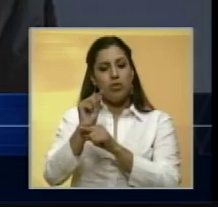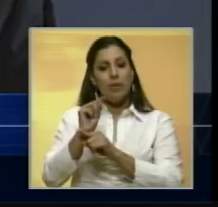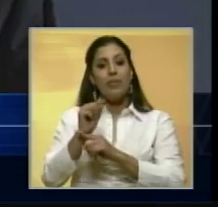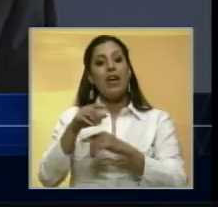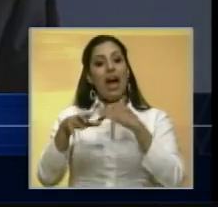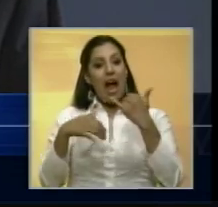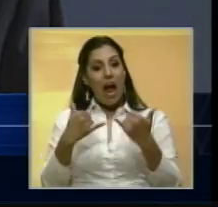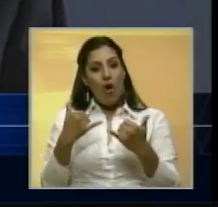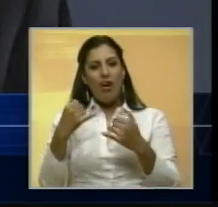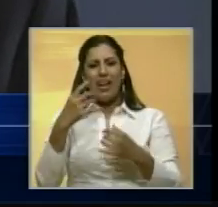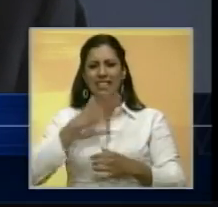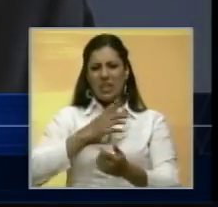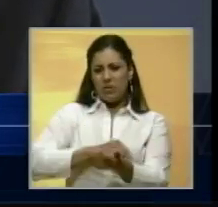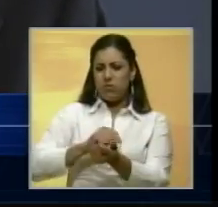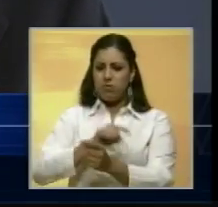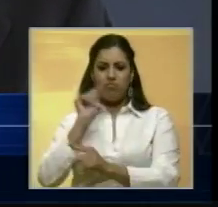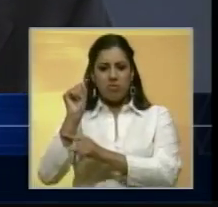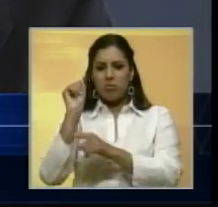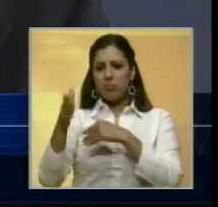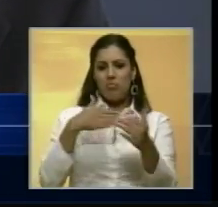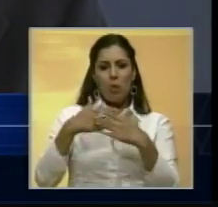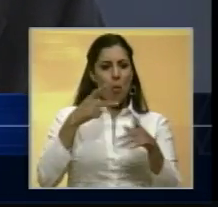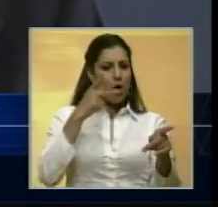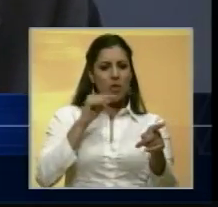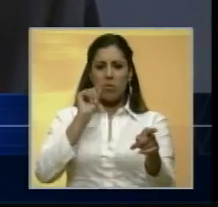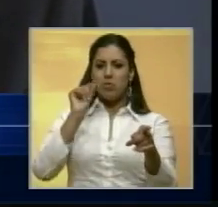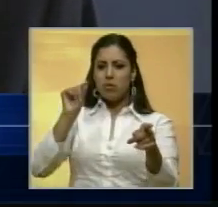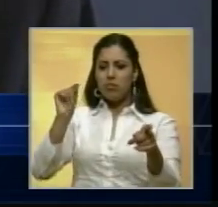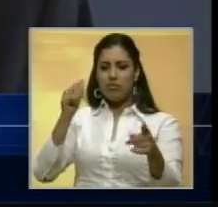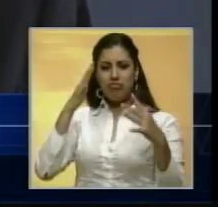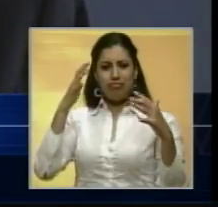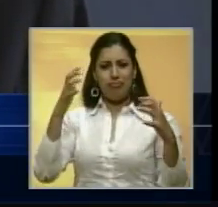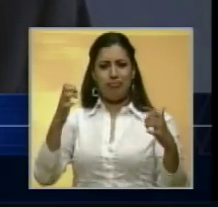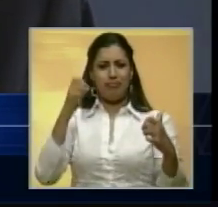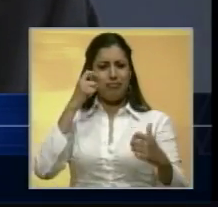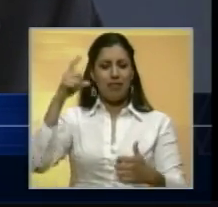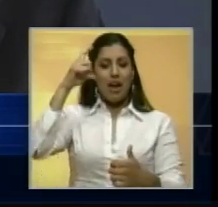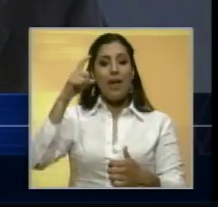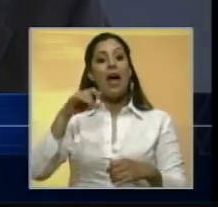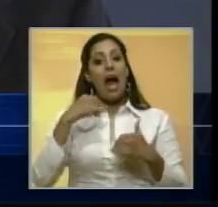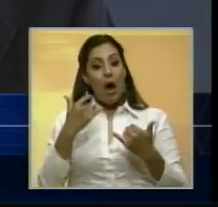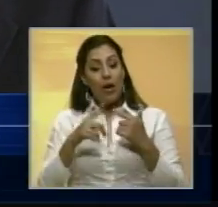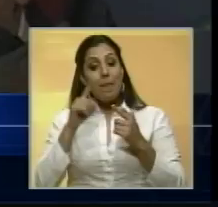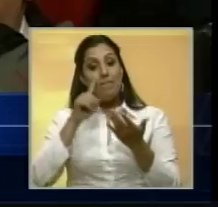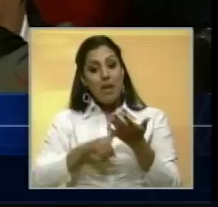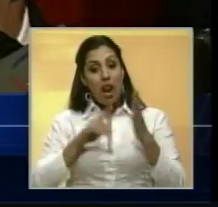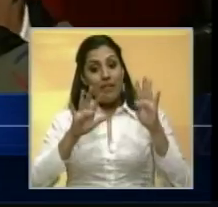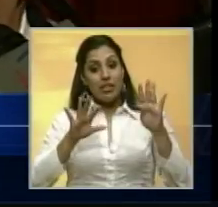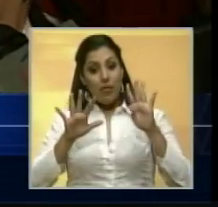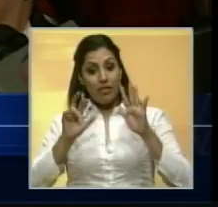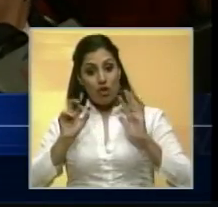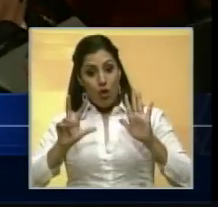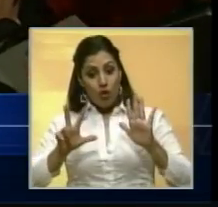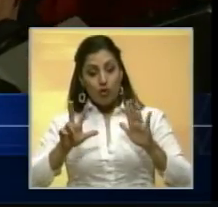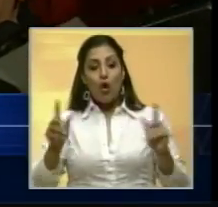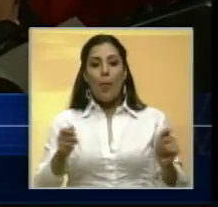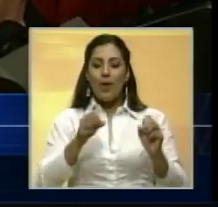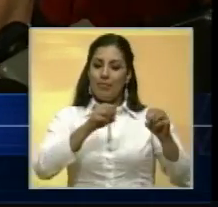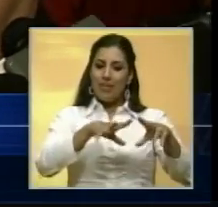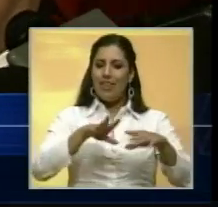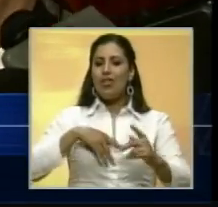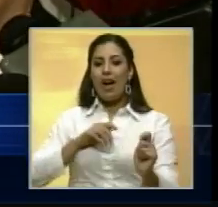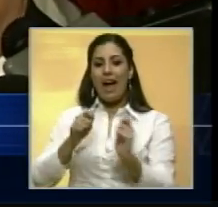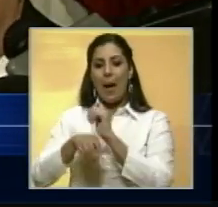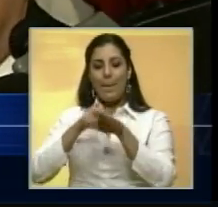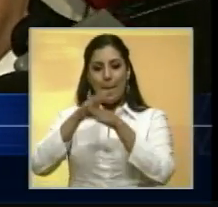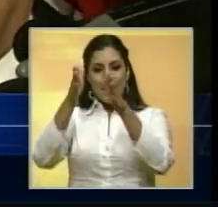se caracterizó por sus duras críticas contra los partidos políticos Acción Democrática y COPEI. En 1998 dejó su programa para ser ministro